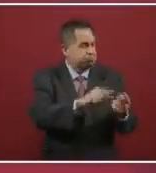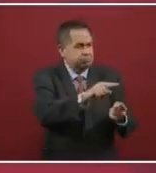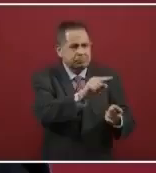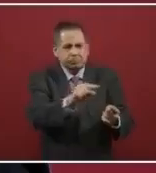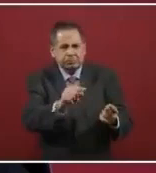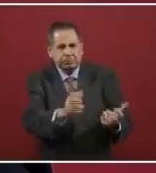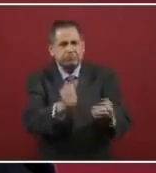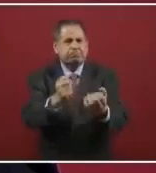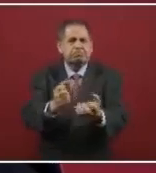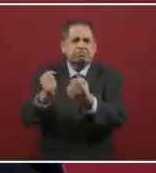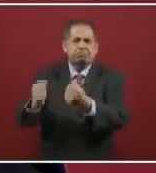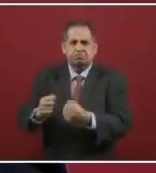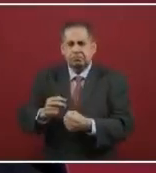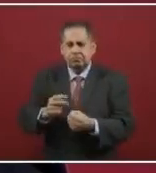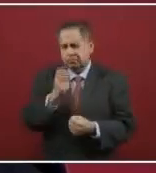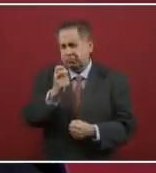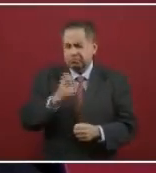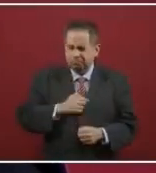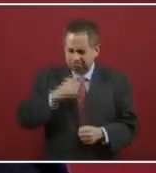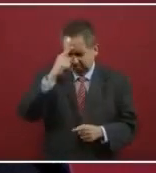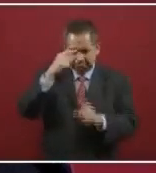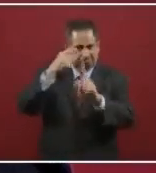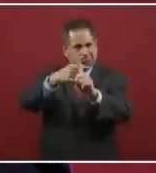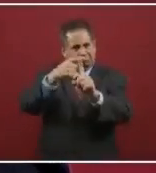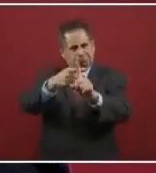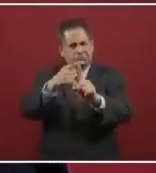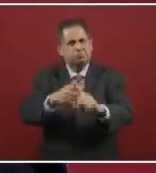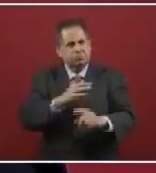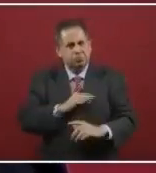Por eso estoy optimista, porque